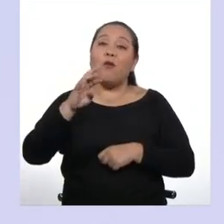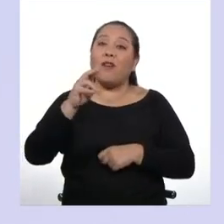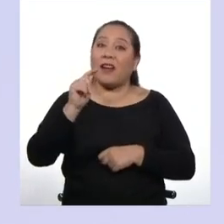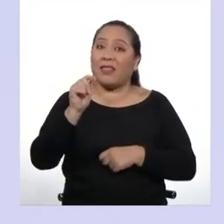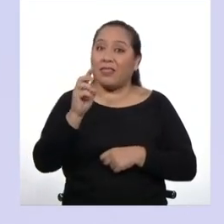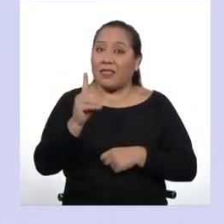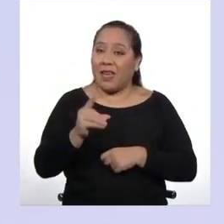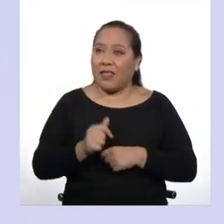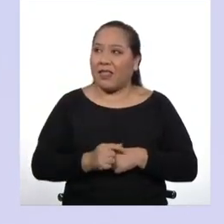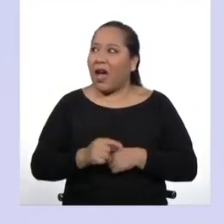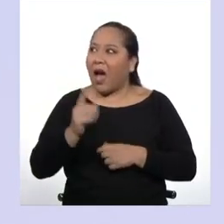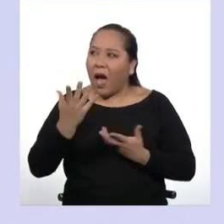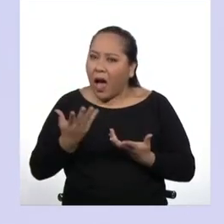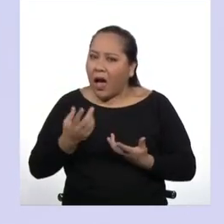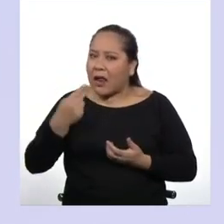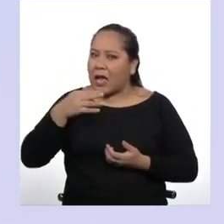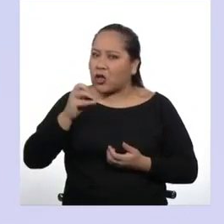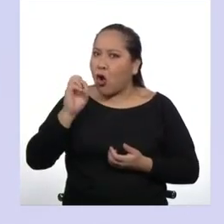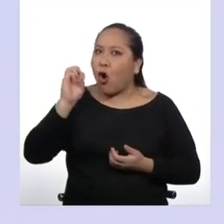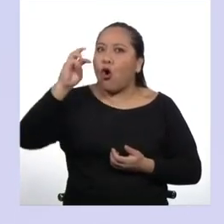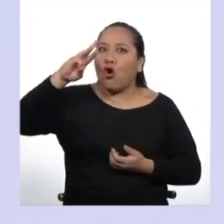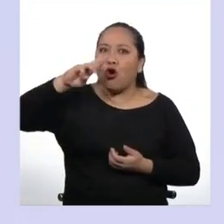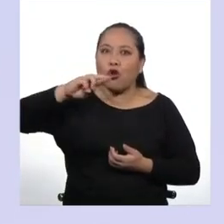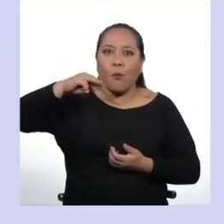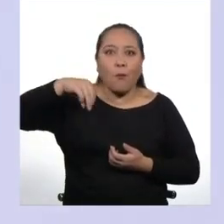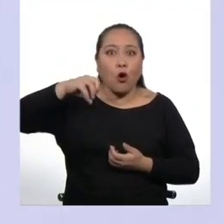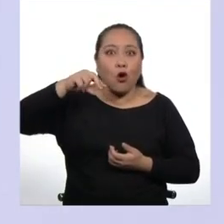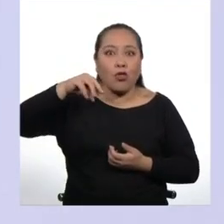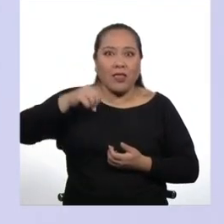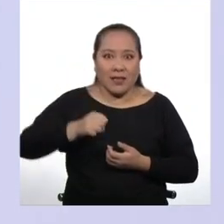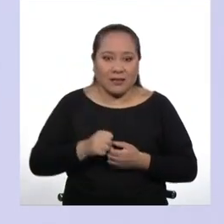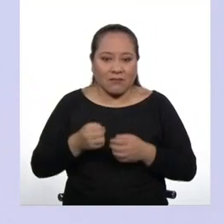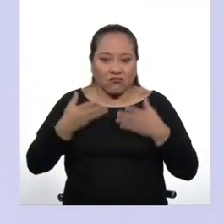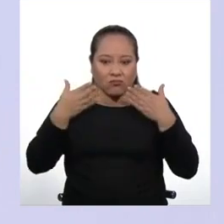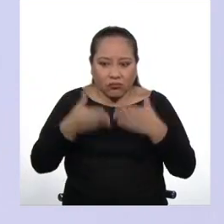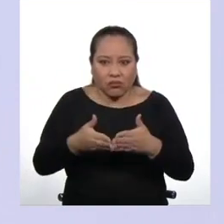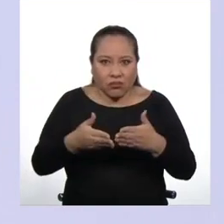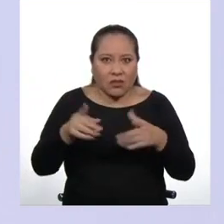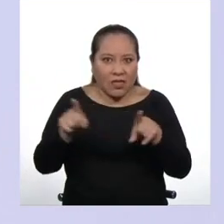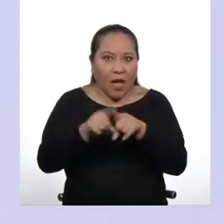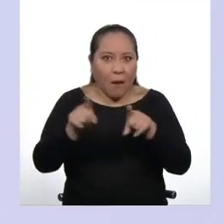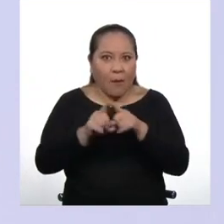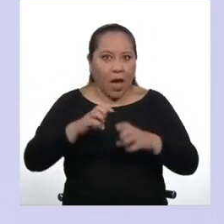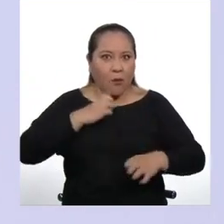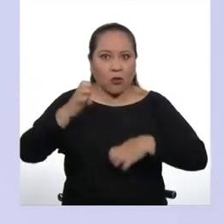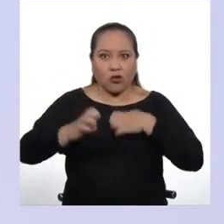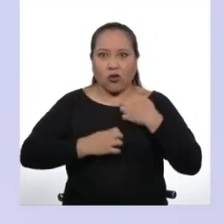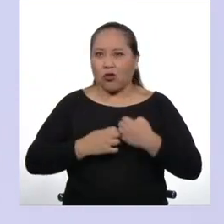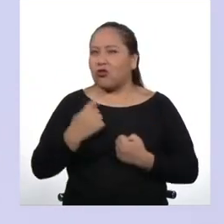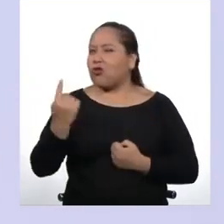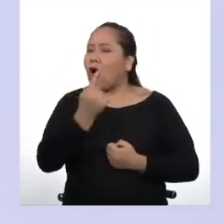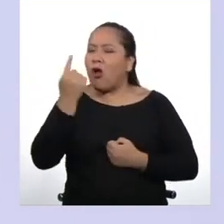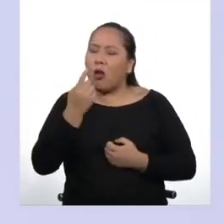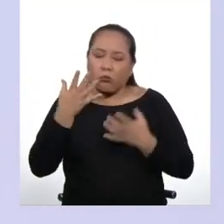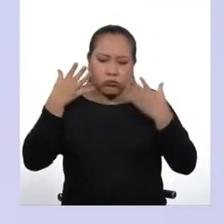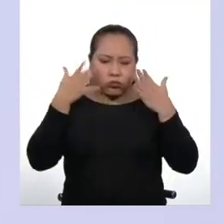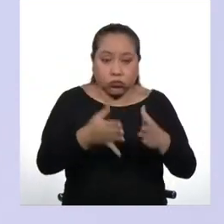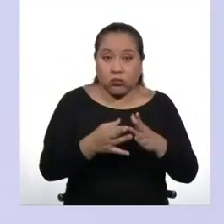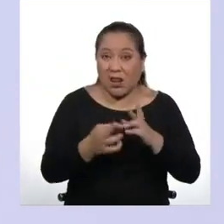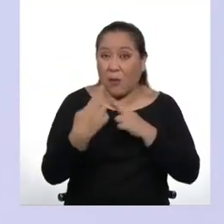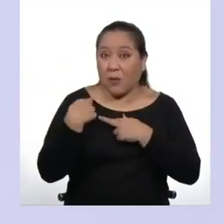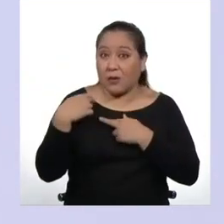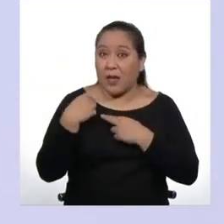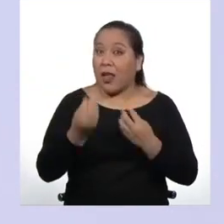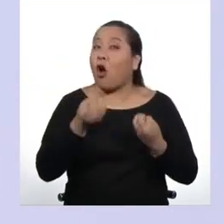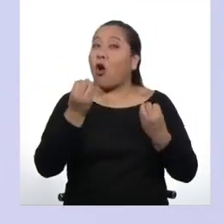las hormonas en la pubertad afectan también nuestras emociones. Sí, pero no son los responsables al 100% de cómo